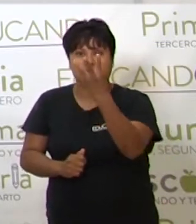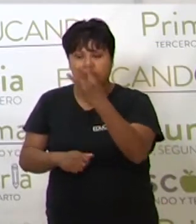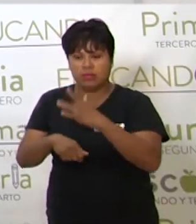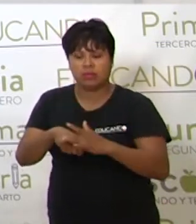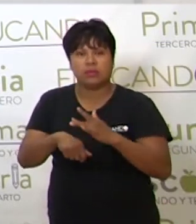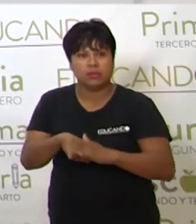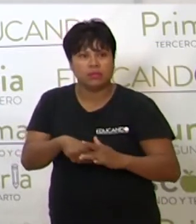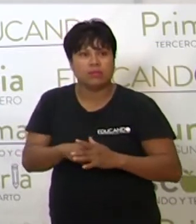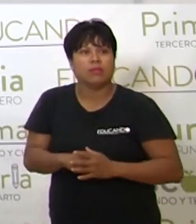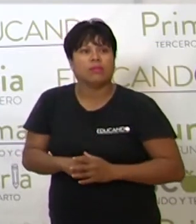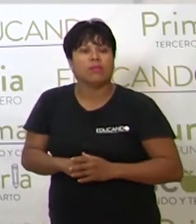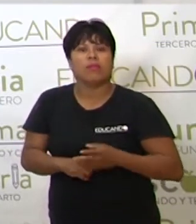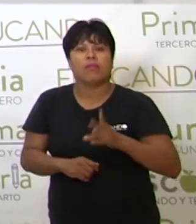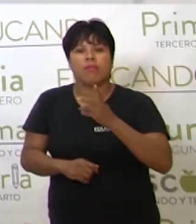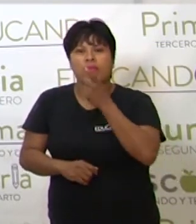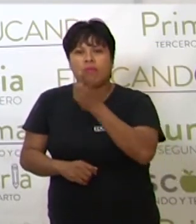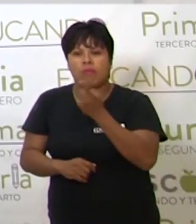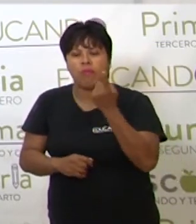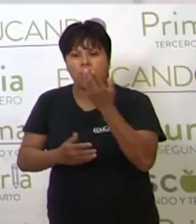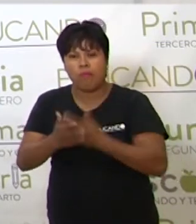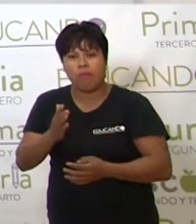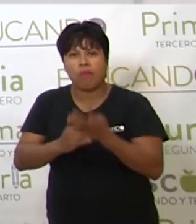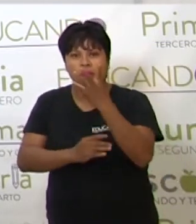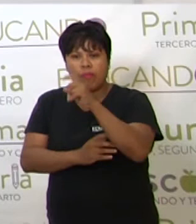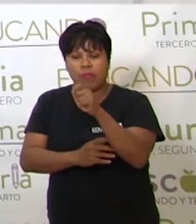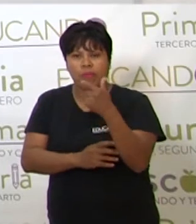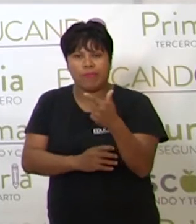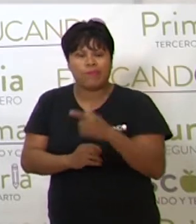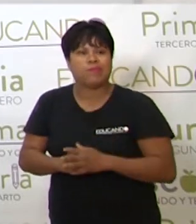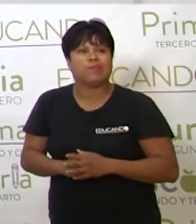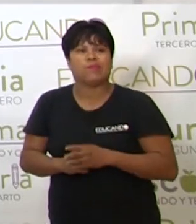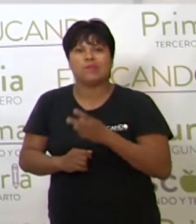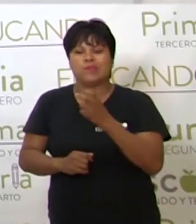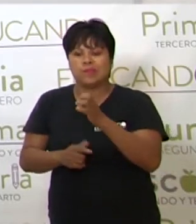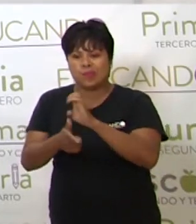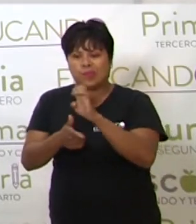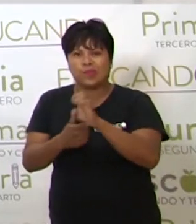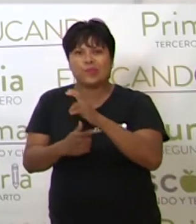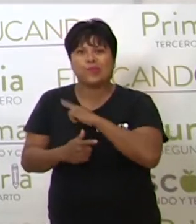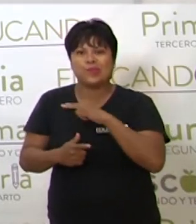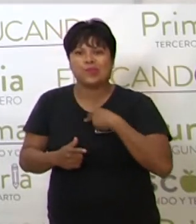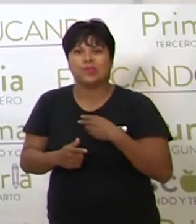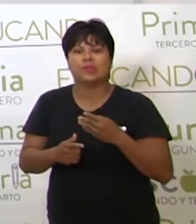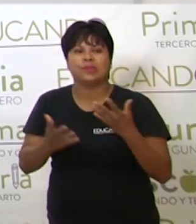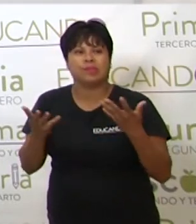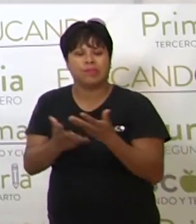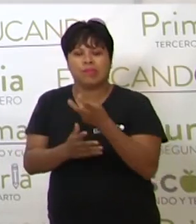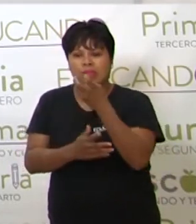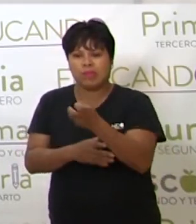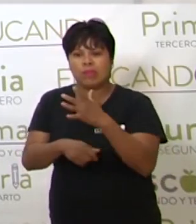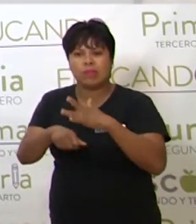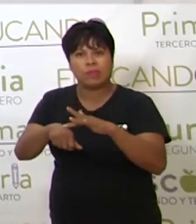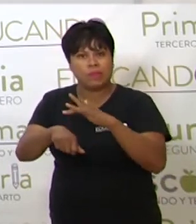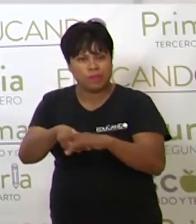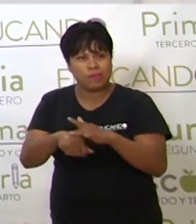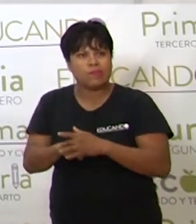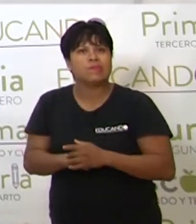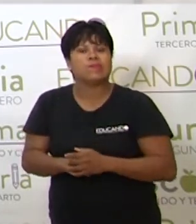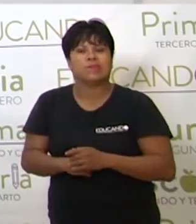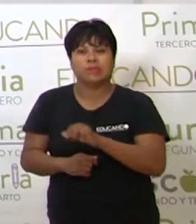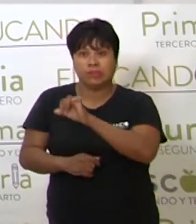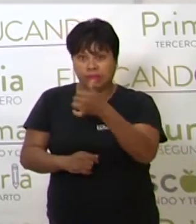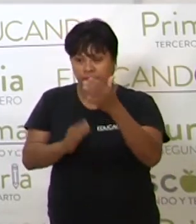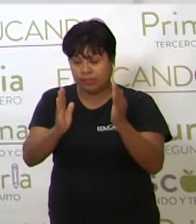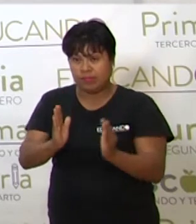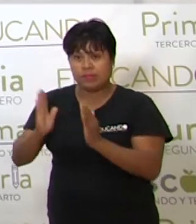dice que faltan cuatro séptimos entonces vamos a representar esos ese queso la otra